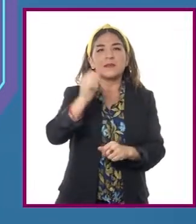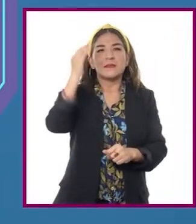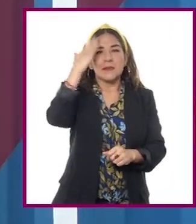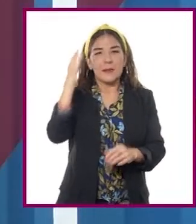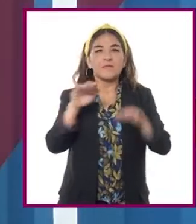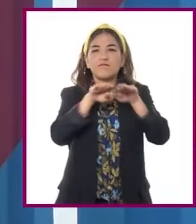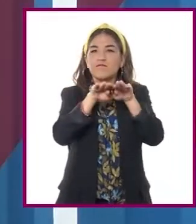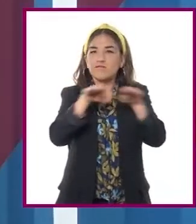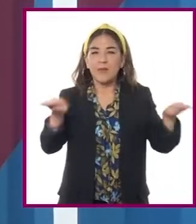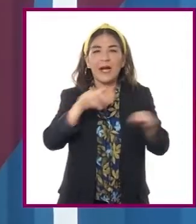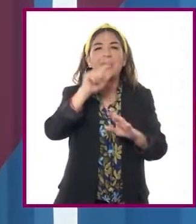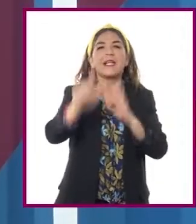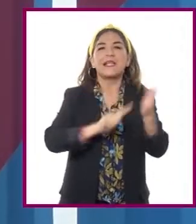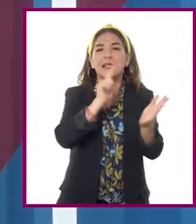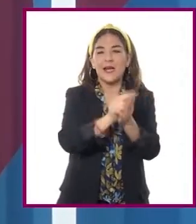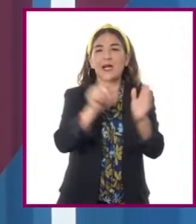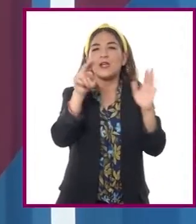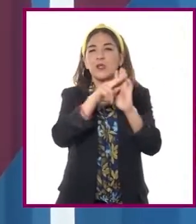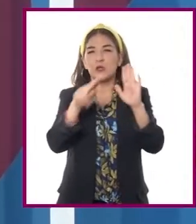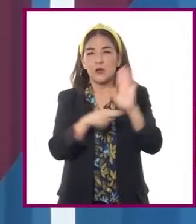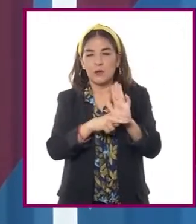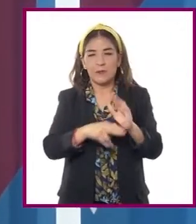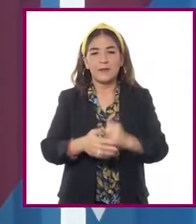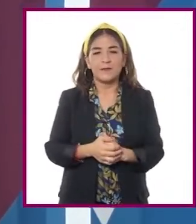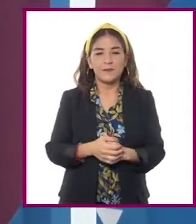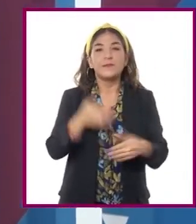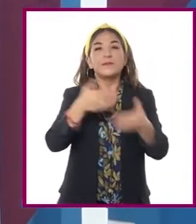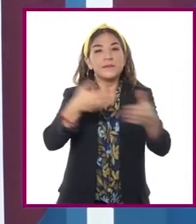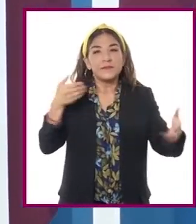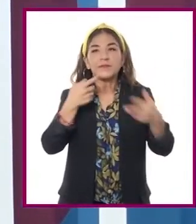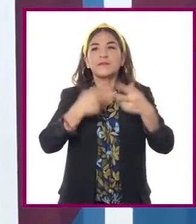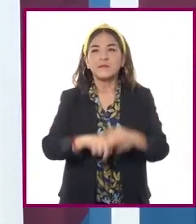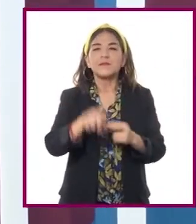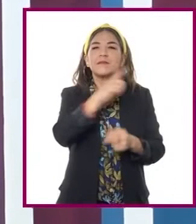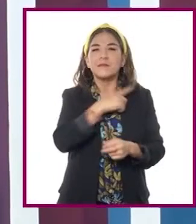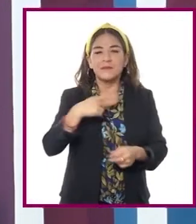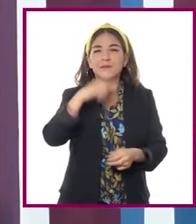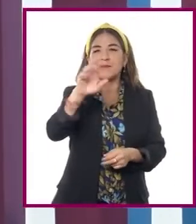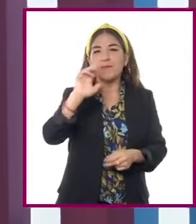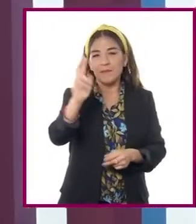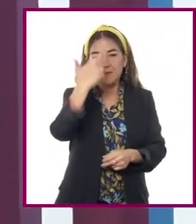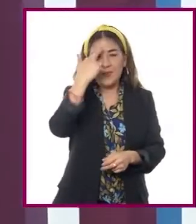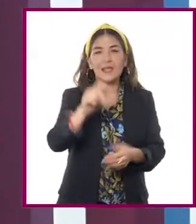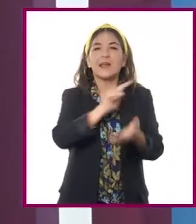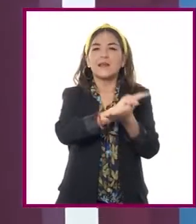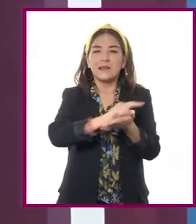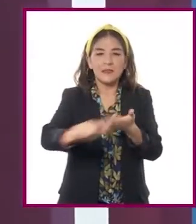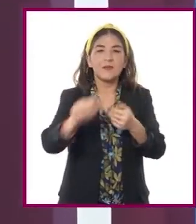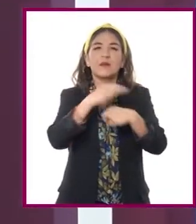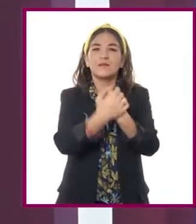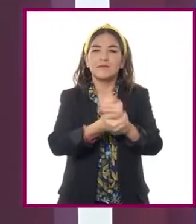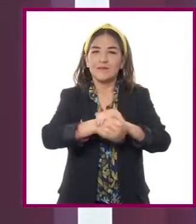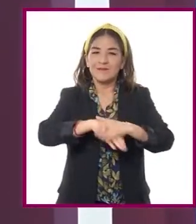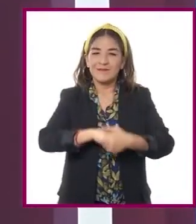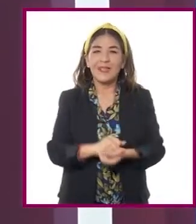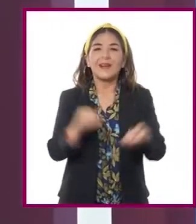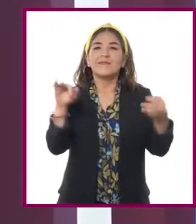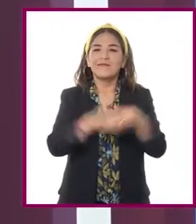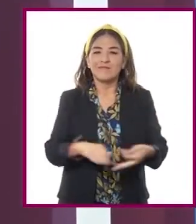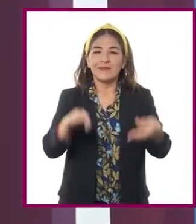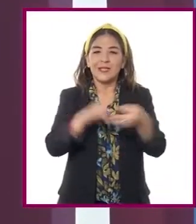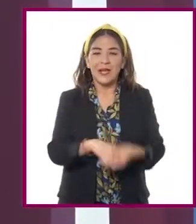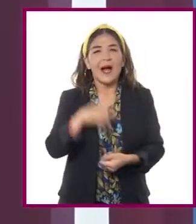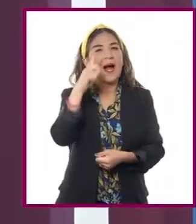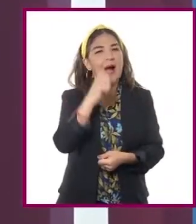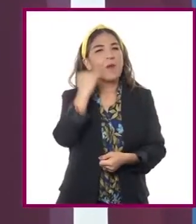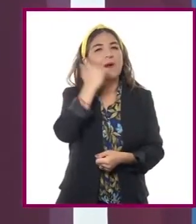normas. Antes de comenzar, les recordamos mantener los hábitos de higiene, como lavarse las manos constantemente con